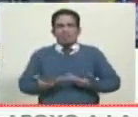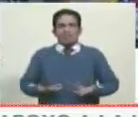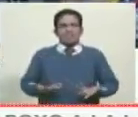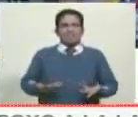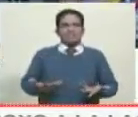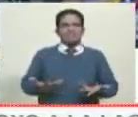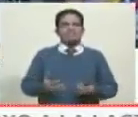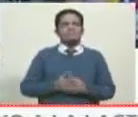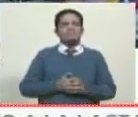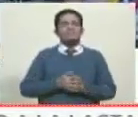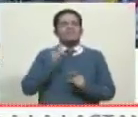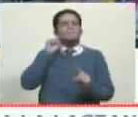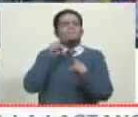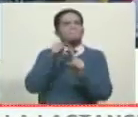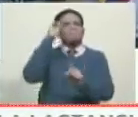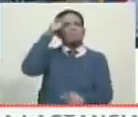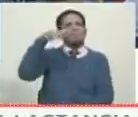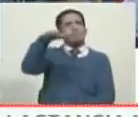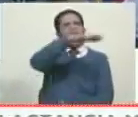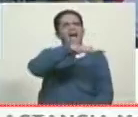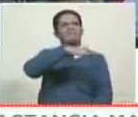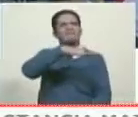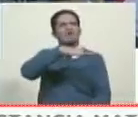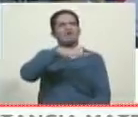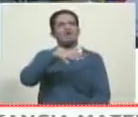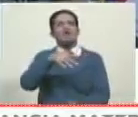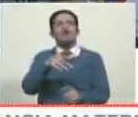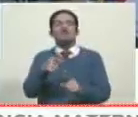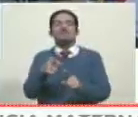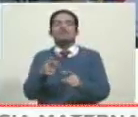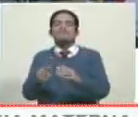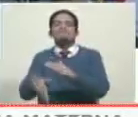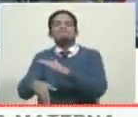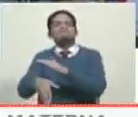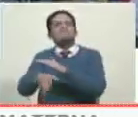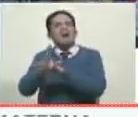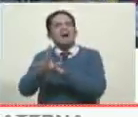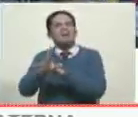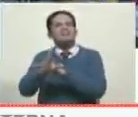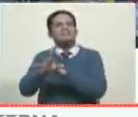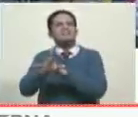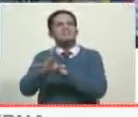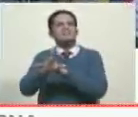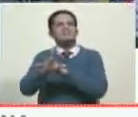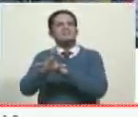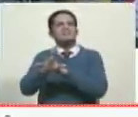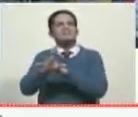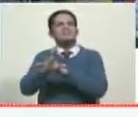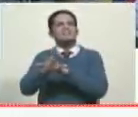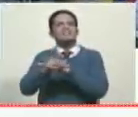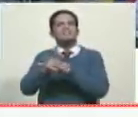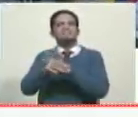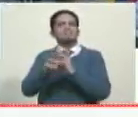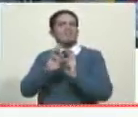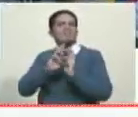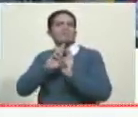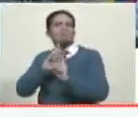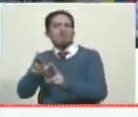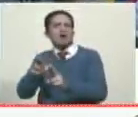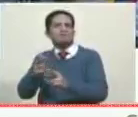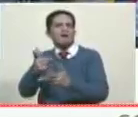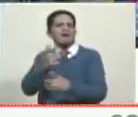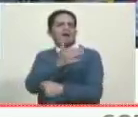para que el pueblo de alguna manera salga y reaccione ante los ataques de la derecha